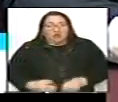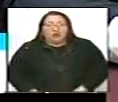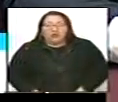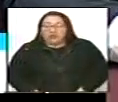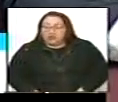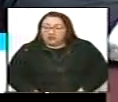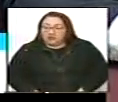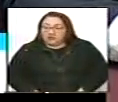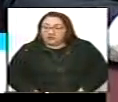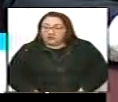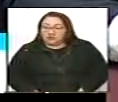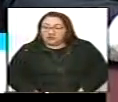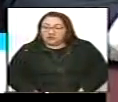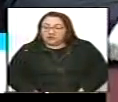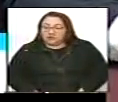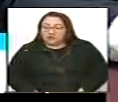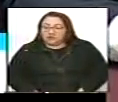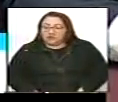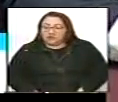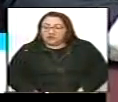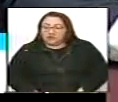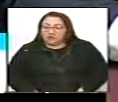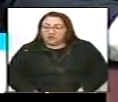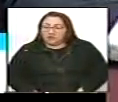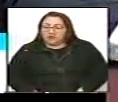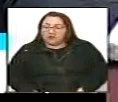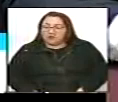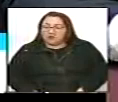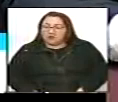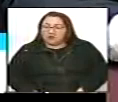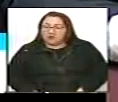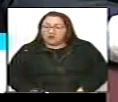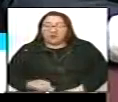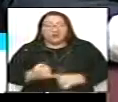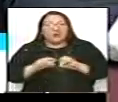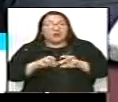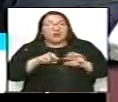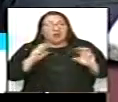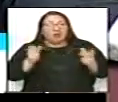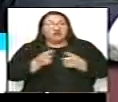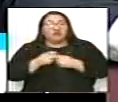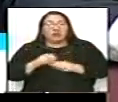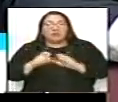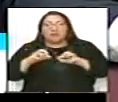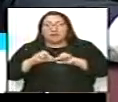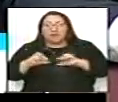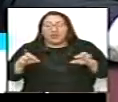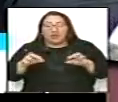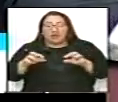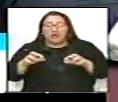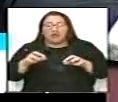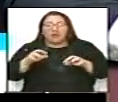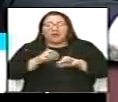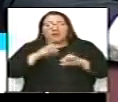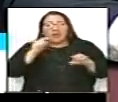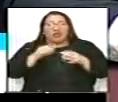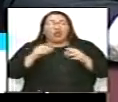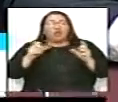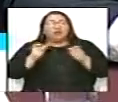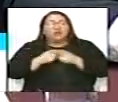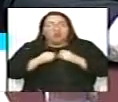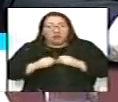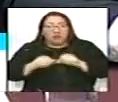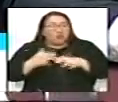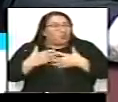etapas. No es que necesariamente terminó en el Pleno, terminó en la Comisión Permanente, en fin, pero son en cualquiera de